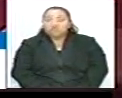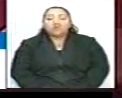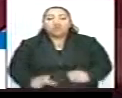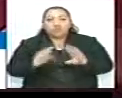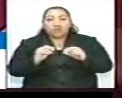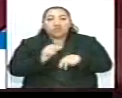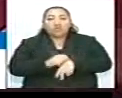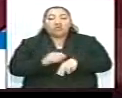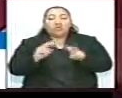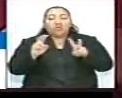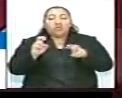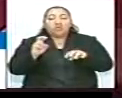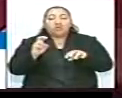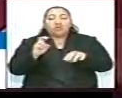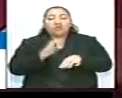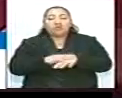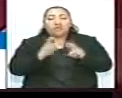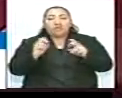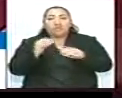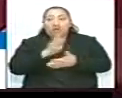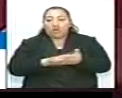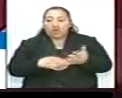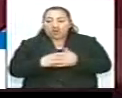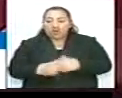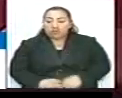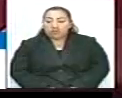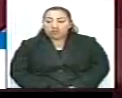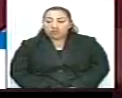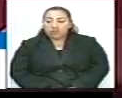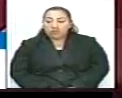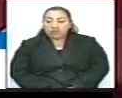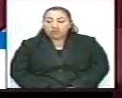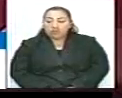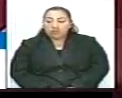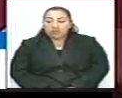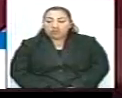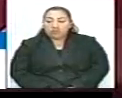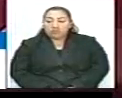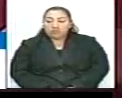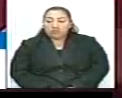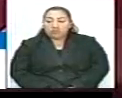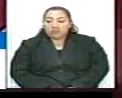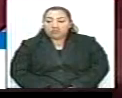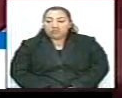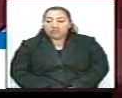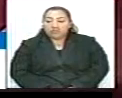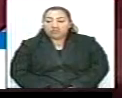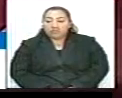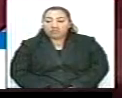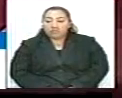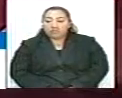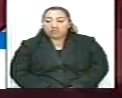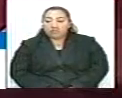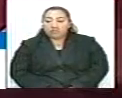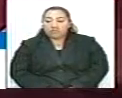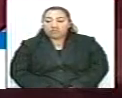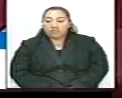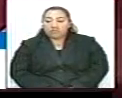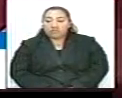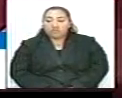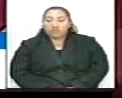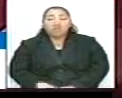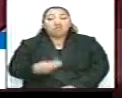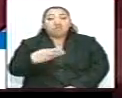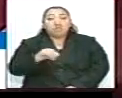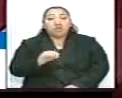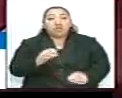tema, el horario, porque nos han comunicado de que los días miércoles tienen el Consejo de Ministros. A